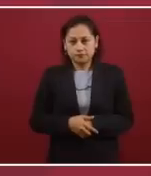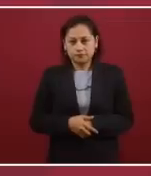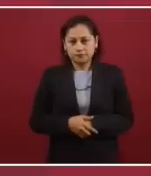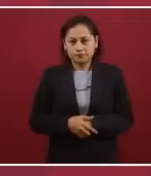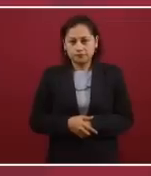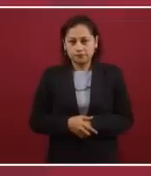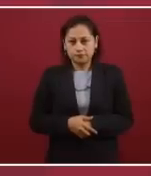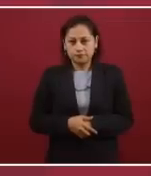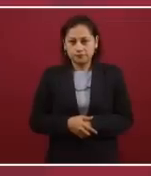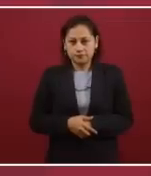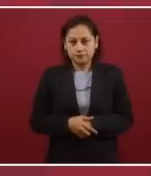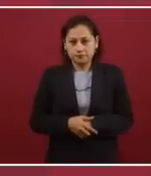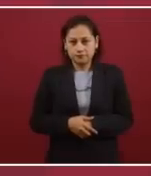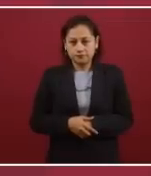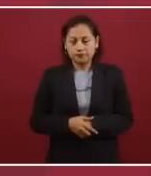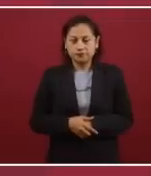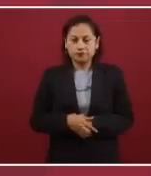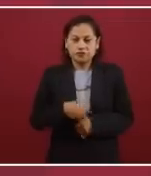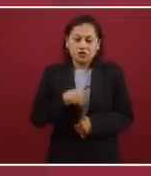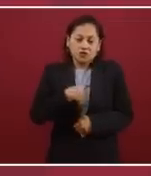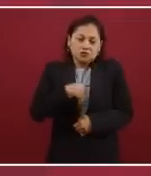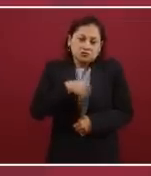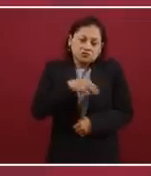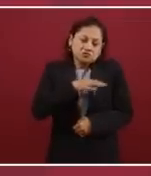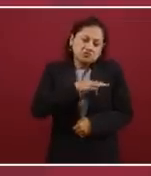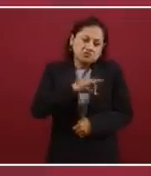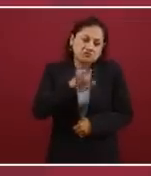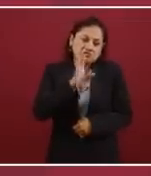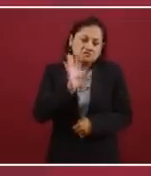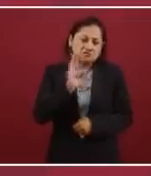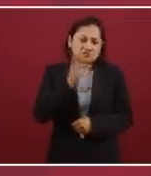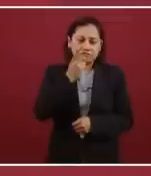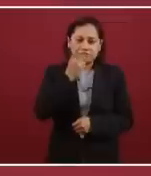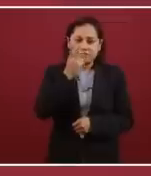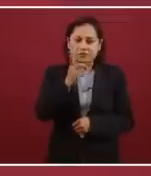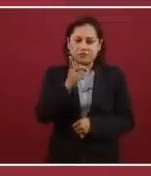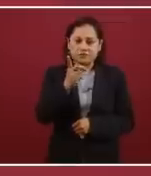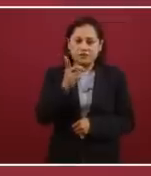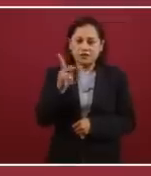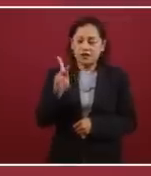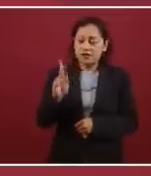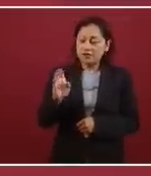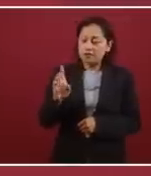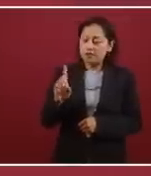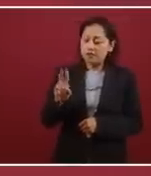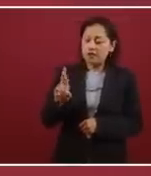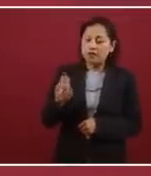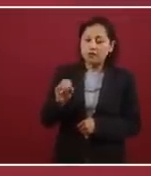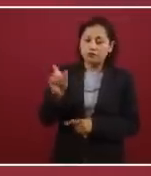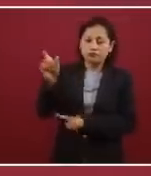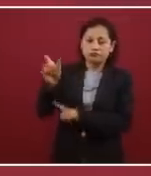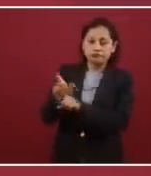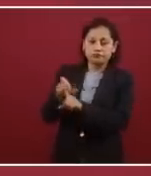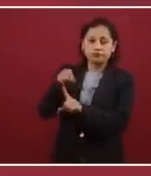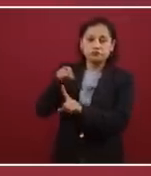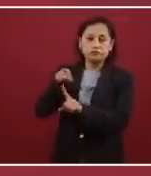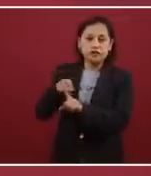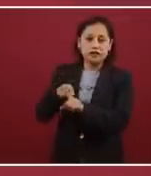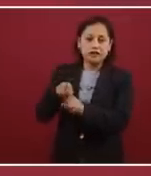que Pedro vale más como investigador, como